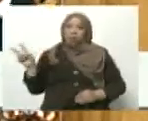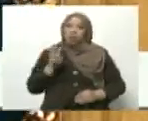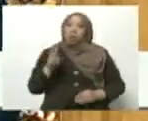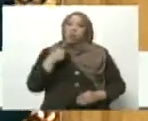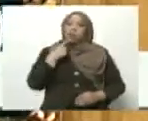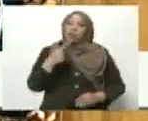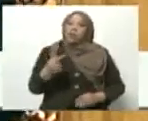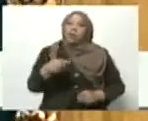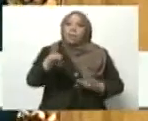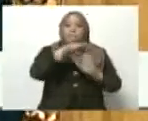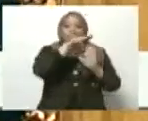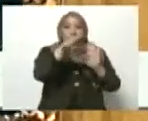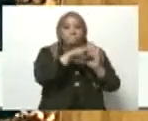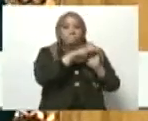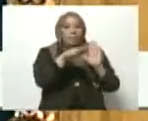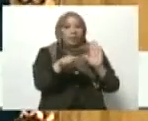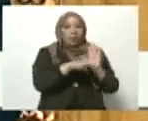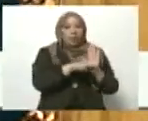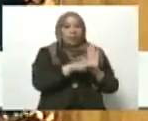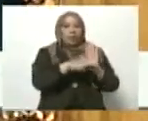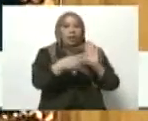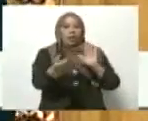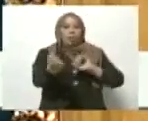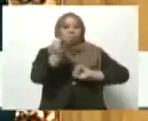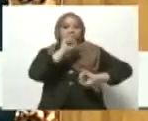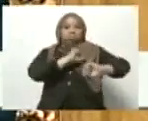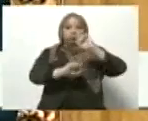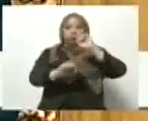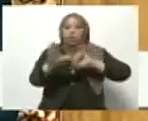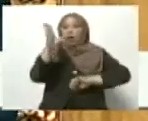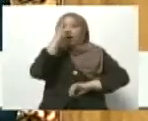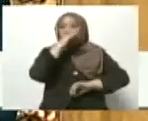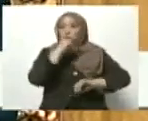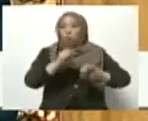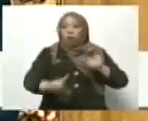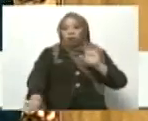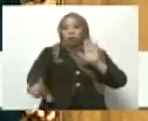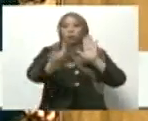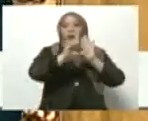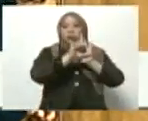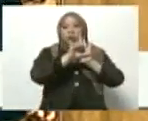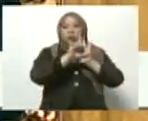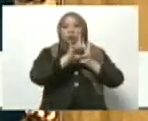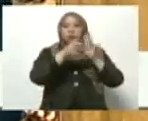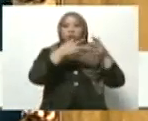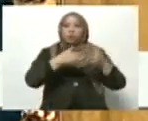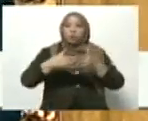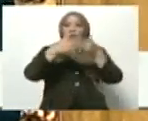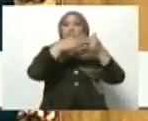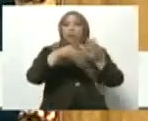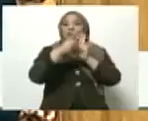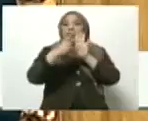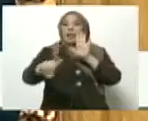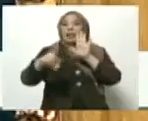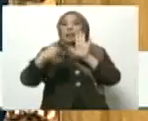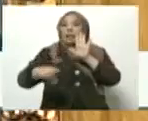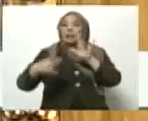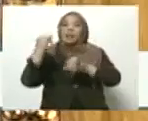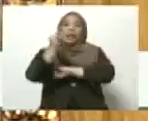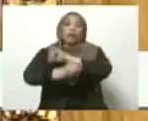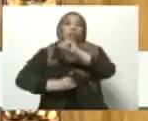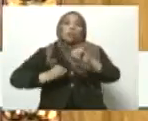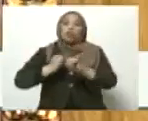es medidas coercitivas unilaterales, que son ilegales de acuerdo al derecho internacional. Actos de coerción, actos de